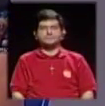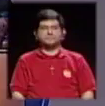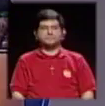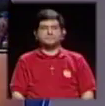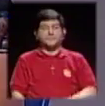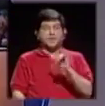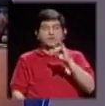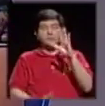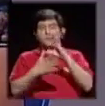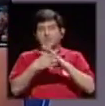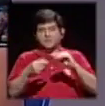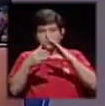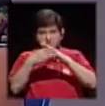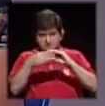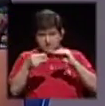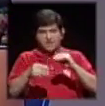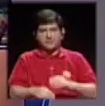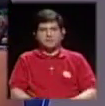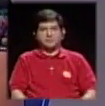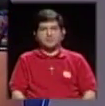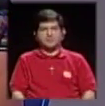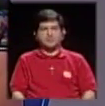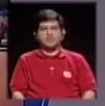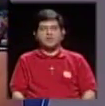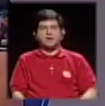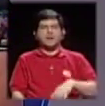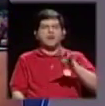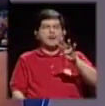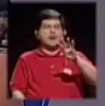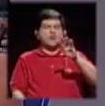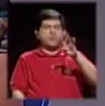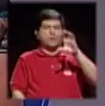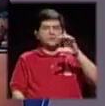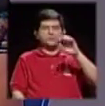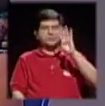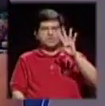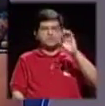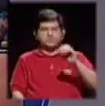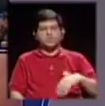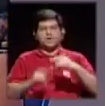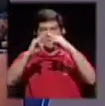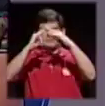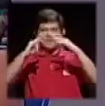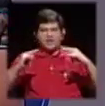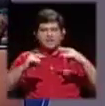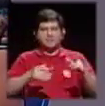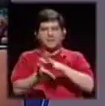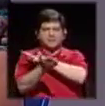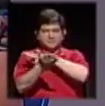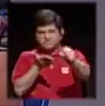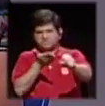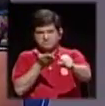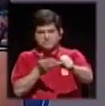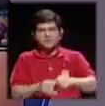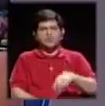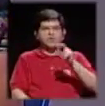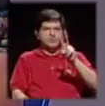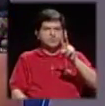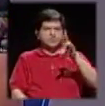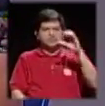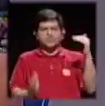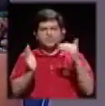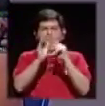narra también que fueron 440 aldeas destruidas,